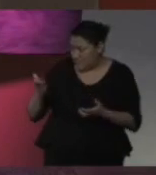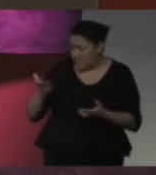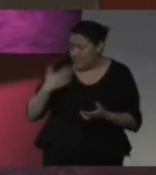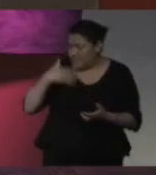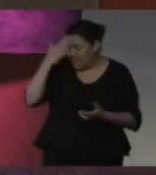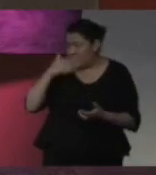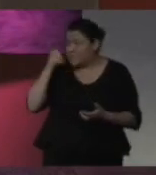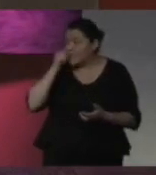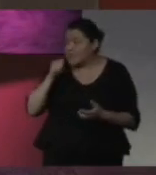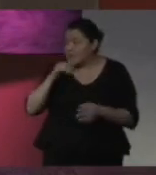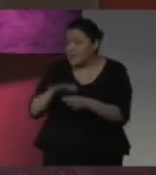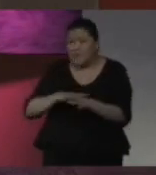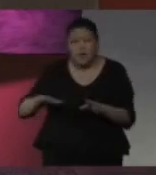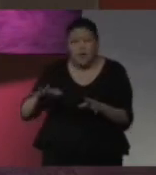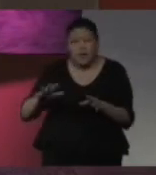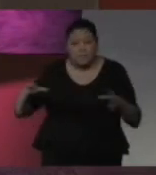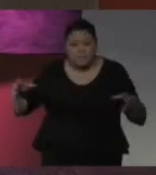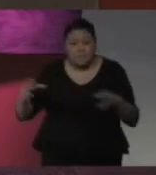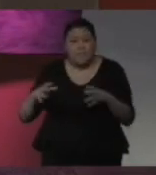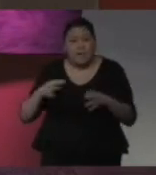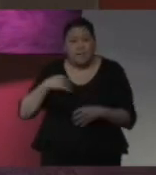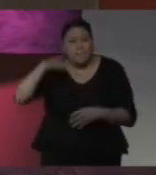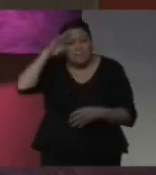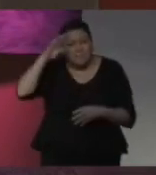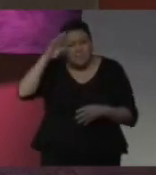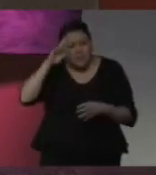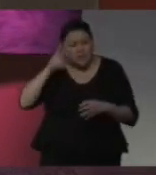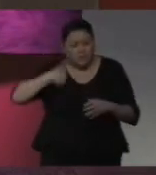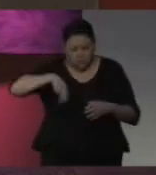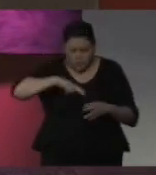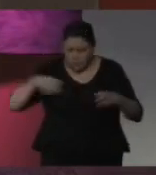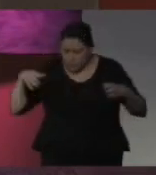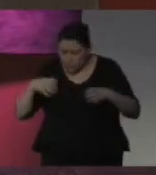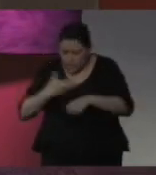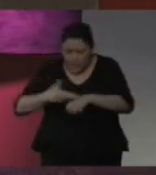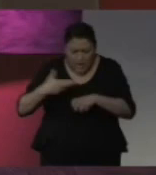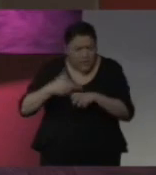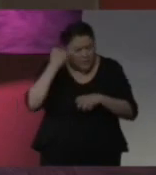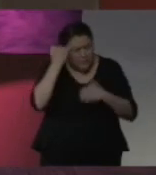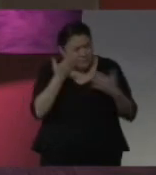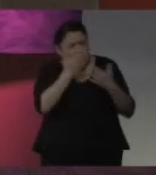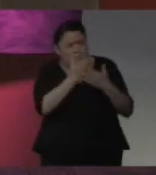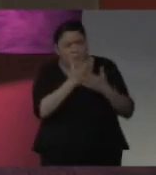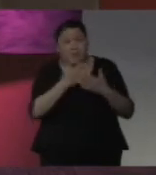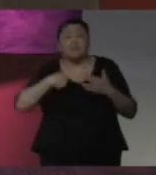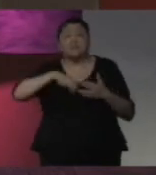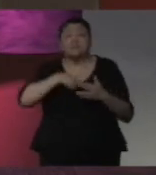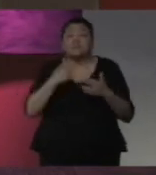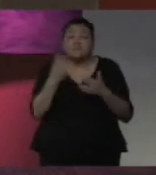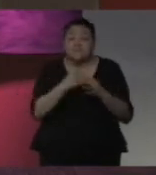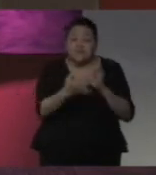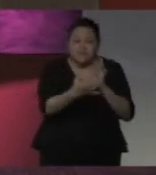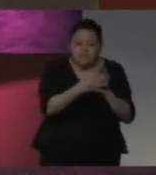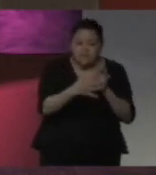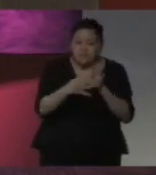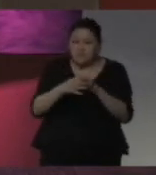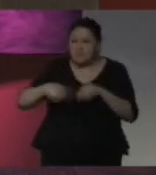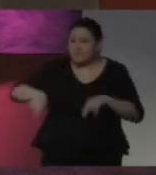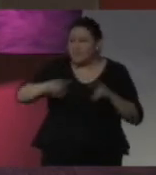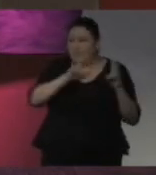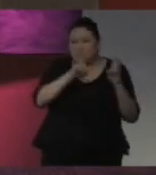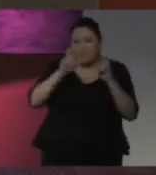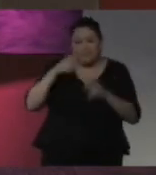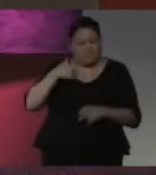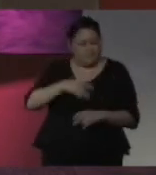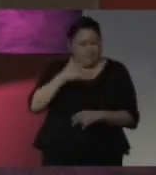es apropiarnos del pensamiento y las soluciones desde la comunidad. Pero entonces tenemos que seguir tejiendo, como se sintió en este, como por lo menos yo así lo